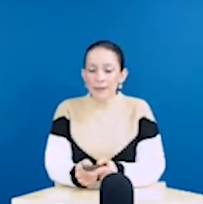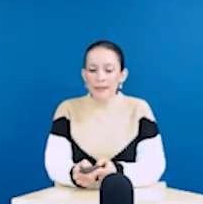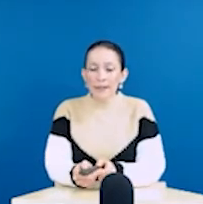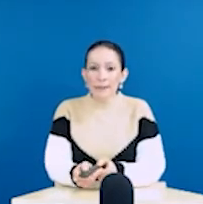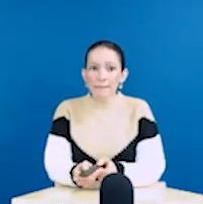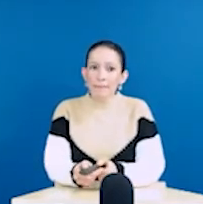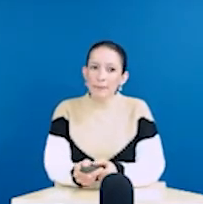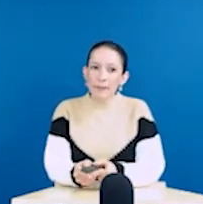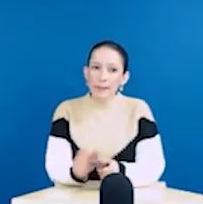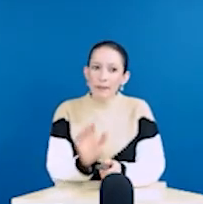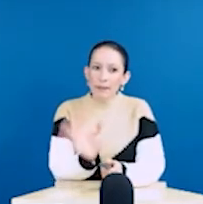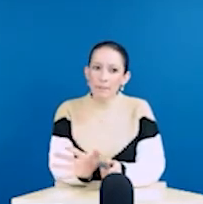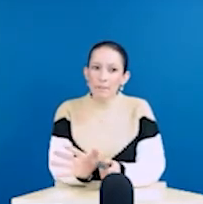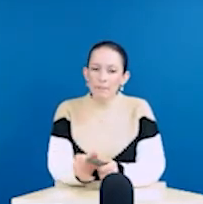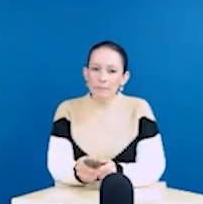quiero